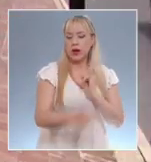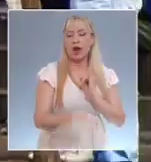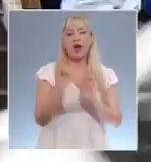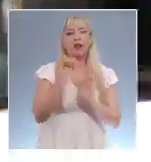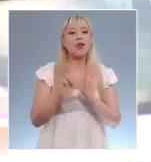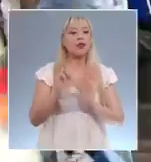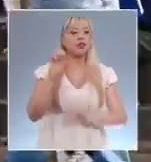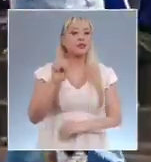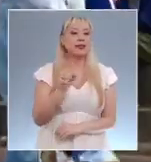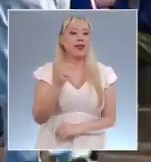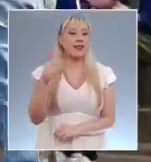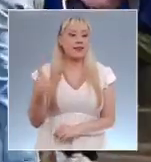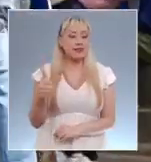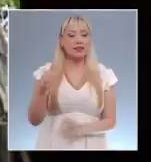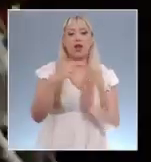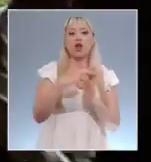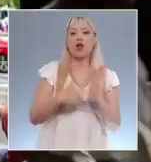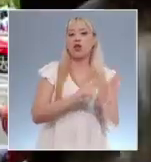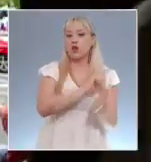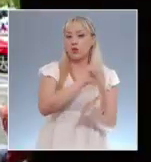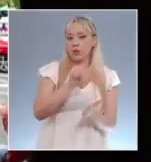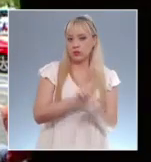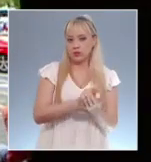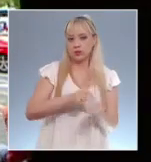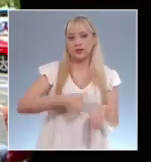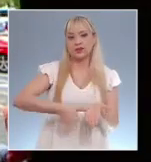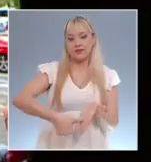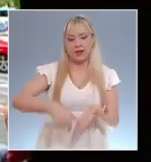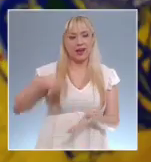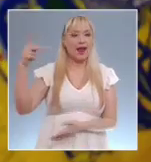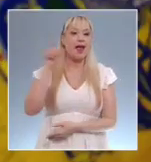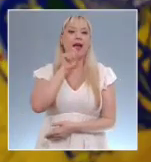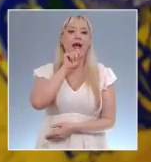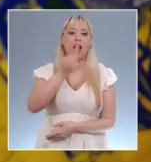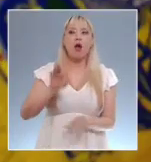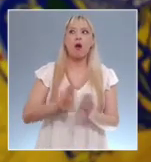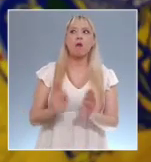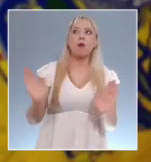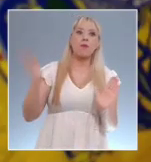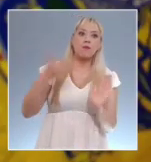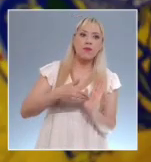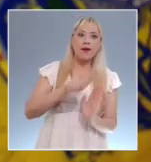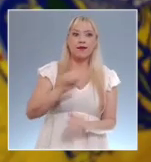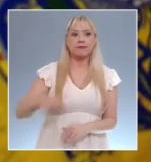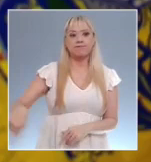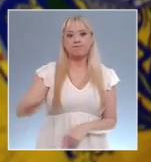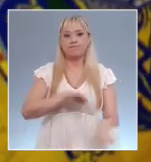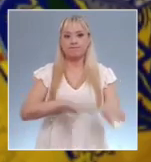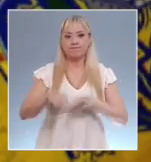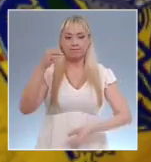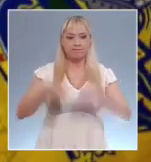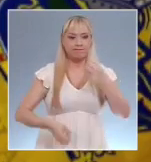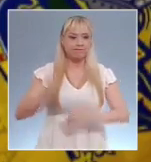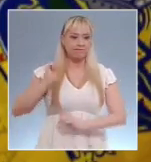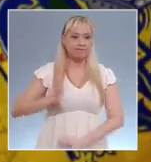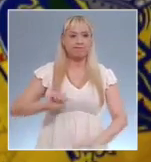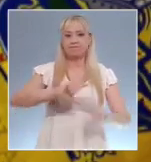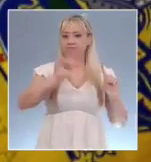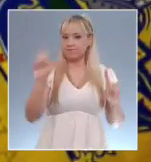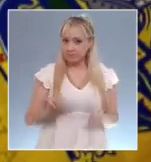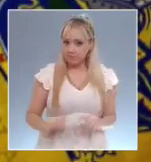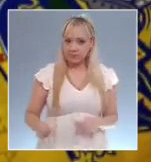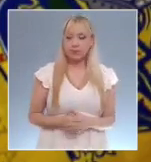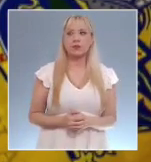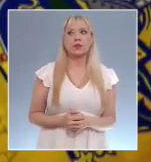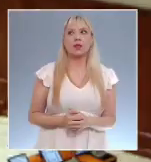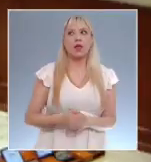de Procedimientos Civiles de Jalisco sobre sanciones a servidores públicos del Poder Judicial de ese estado. Ya la primera sala se había